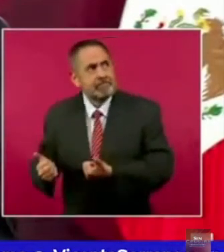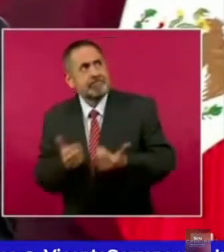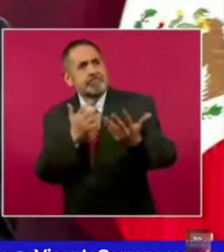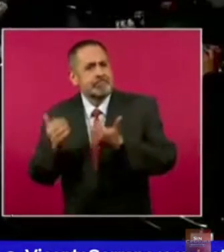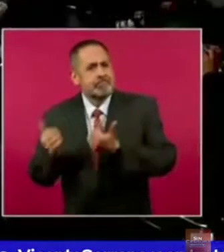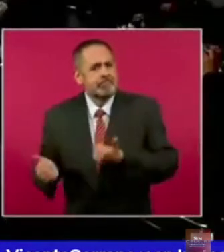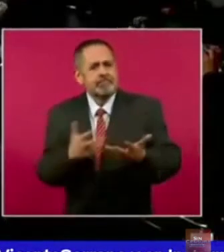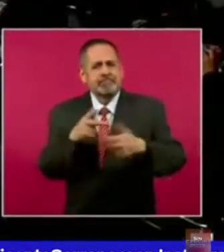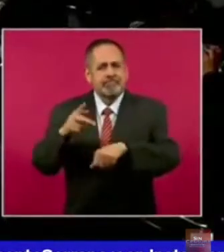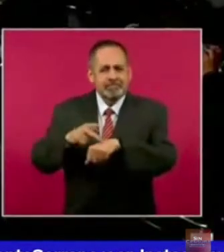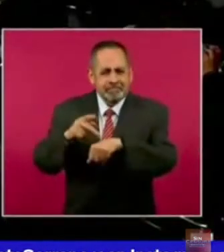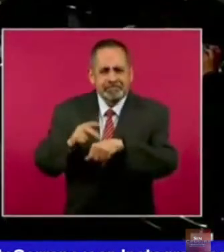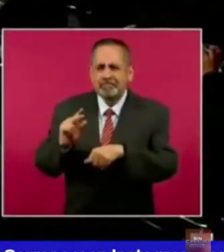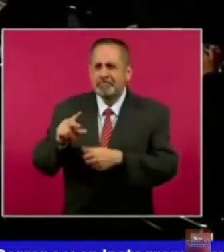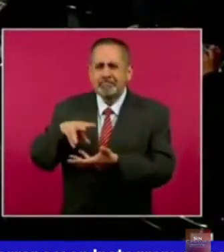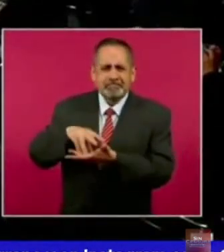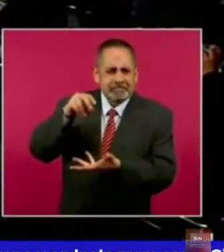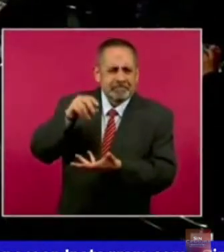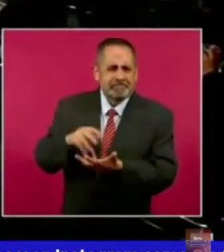grava, arena